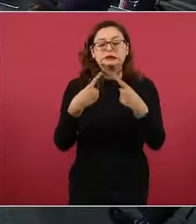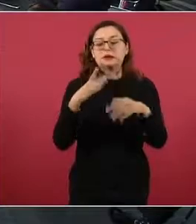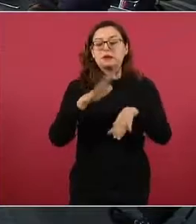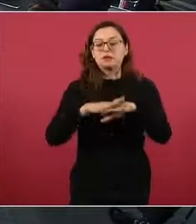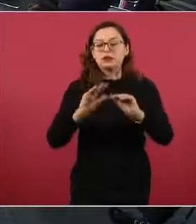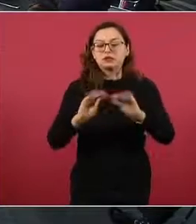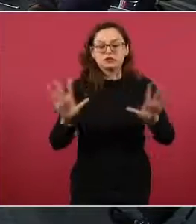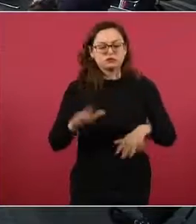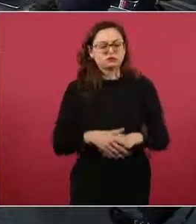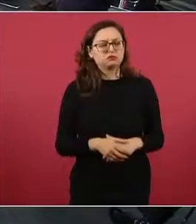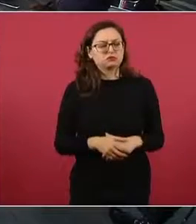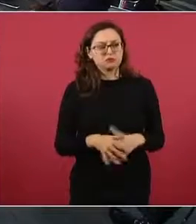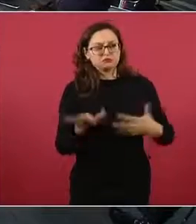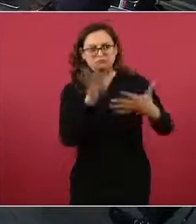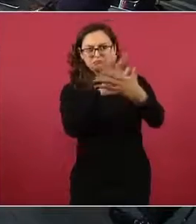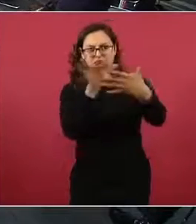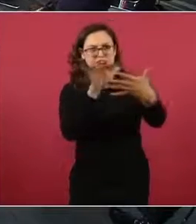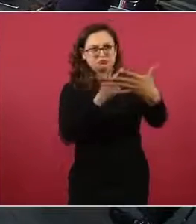Pues ahí está.